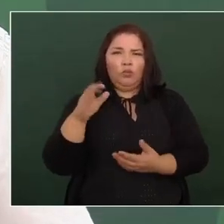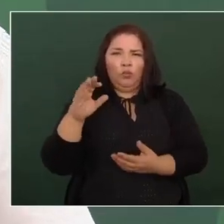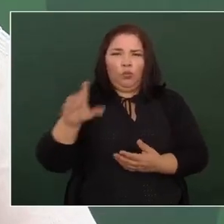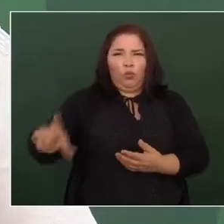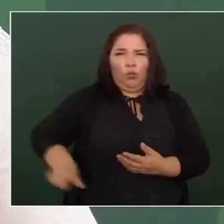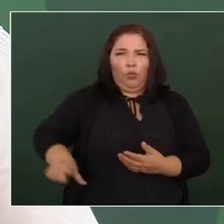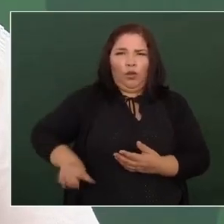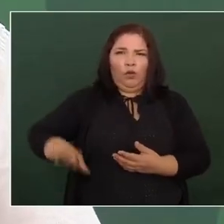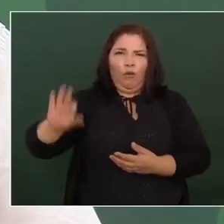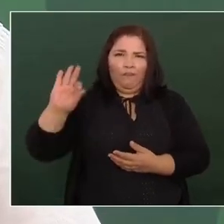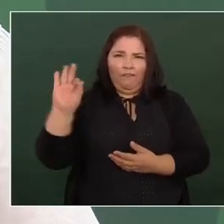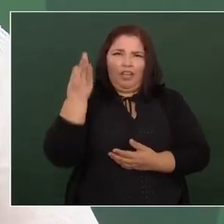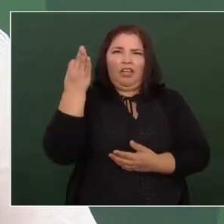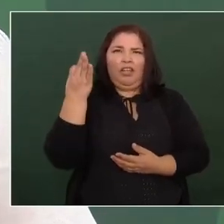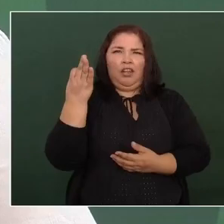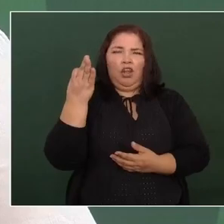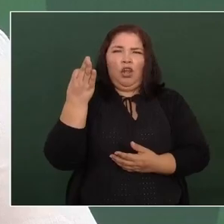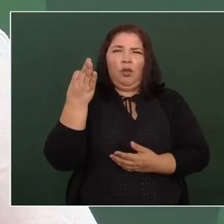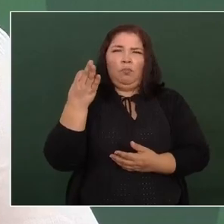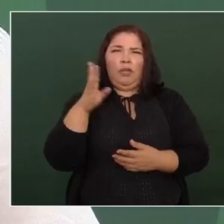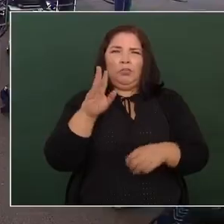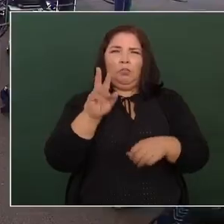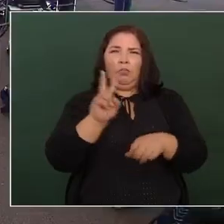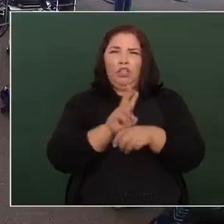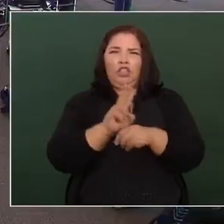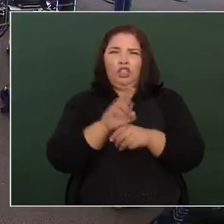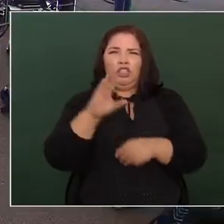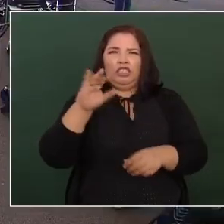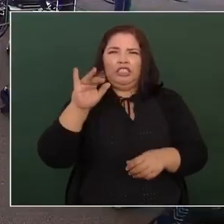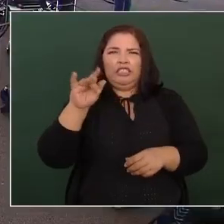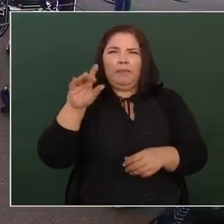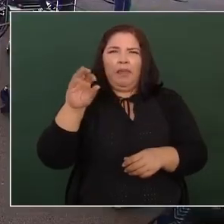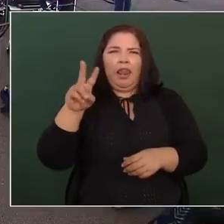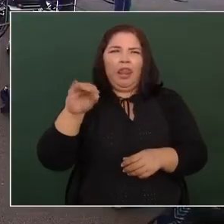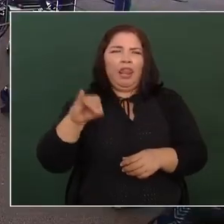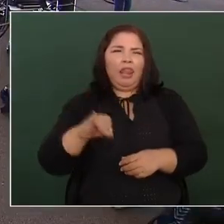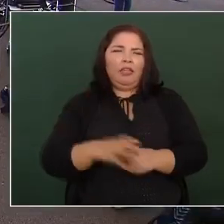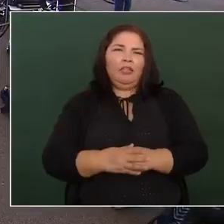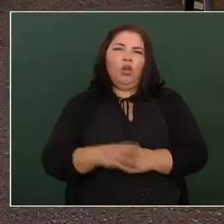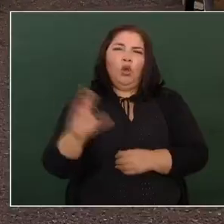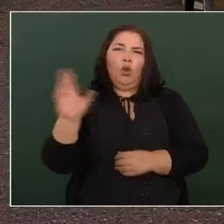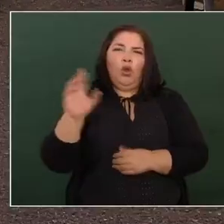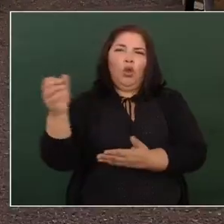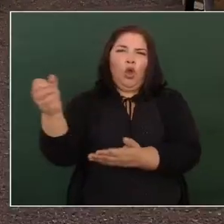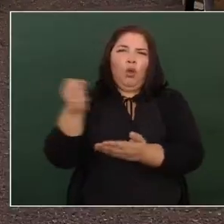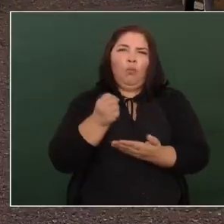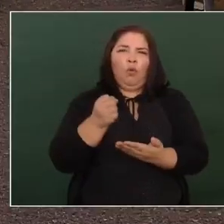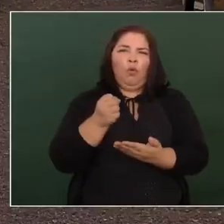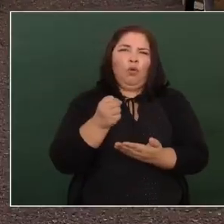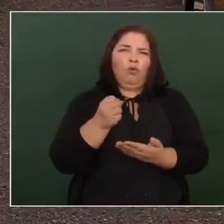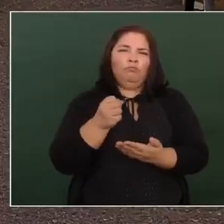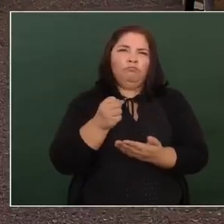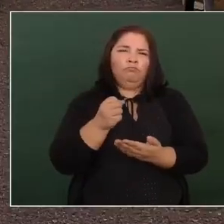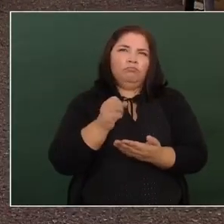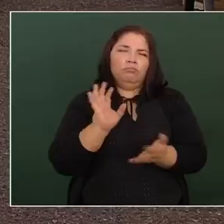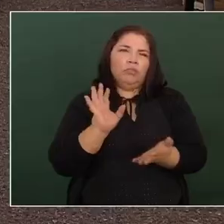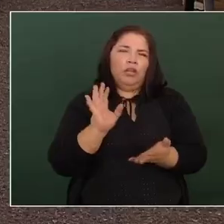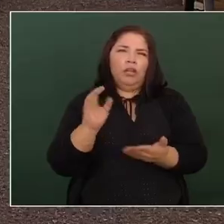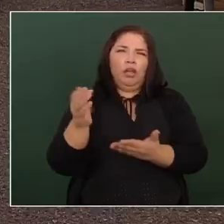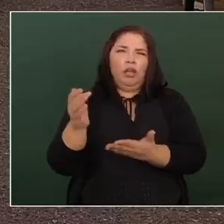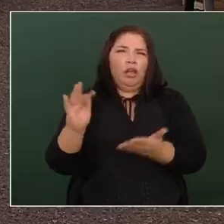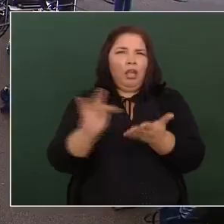federal, particularmente Protección Civil. ¿Apoyos estarían llegando? No, esos son apoyos, es sobre todo